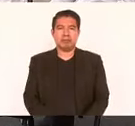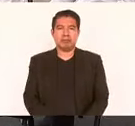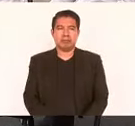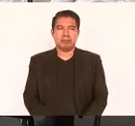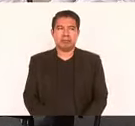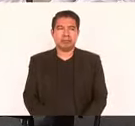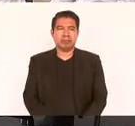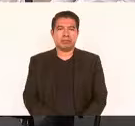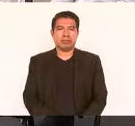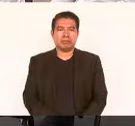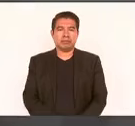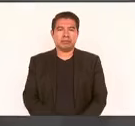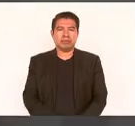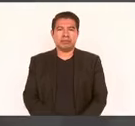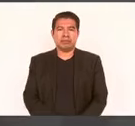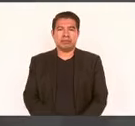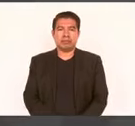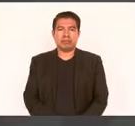y que